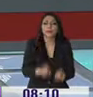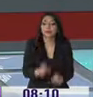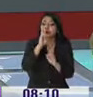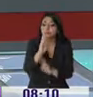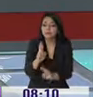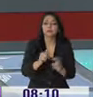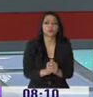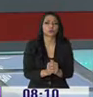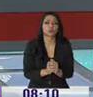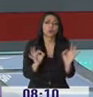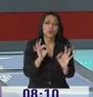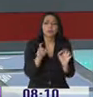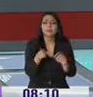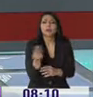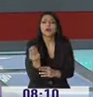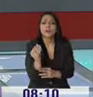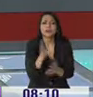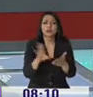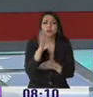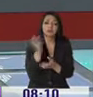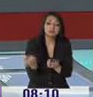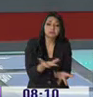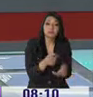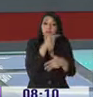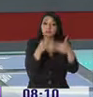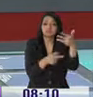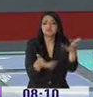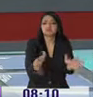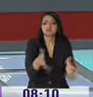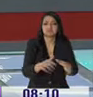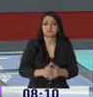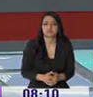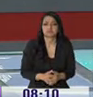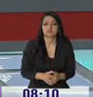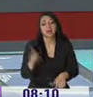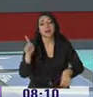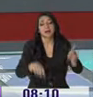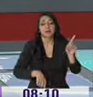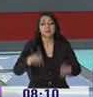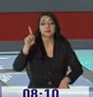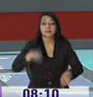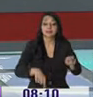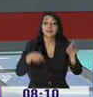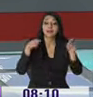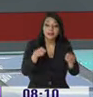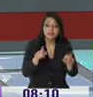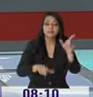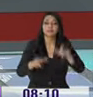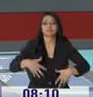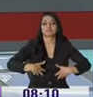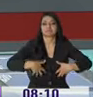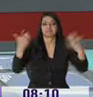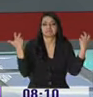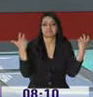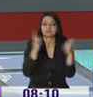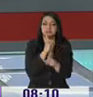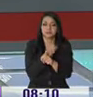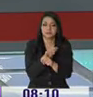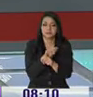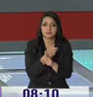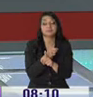los muchachos de colegio. Todo eso no lo hacen, o lo hacen a medias. Eso es lo que reclama la ciudadanía, señores